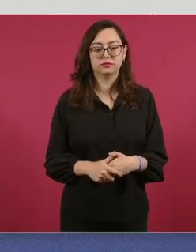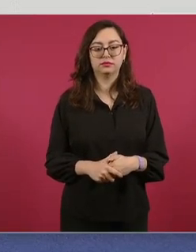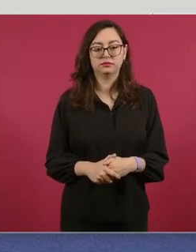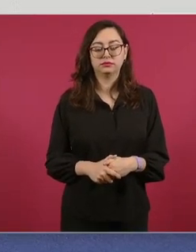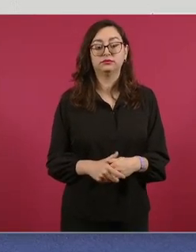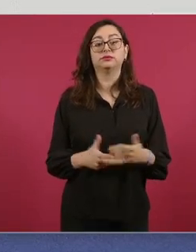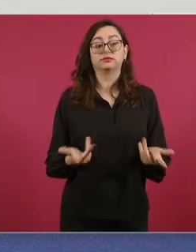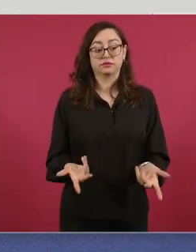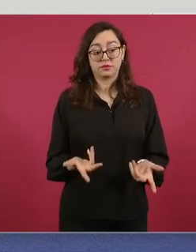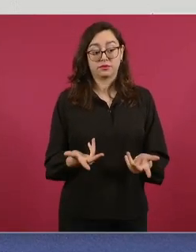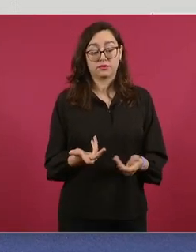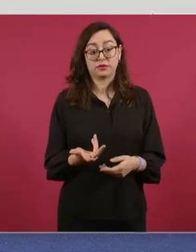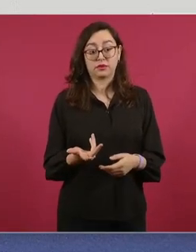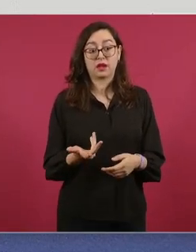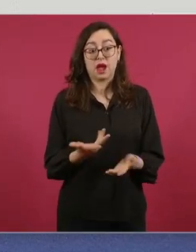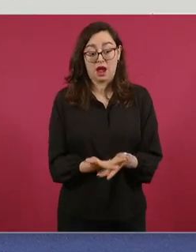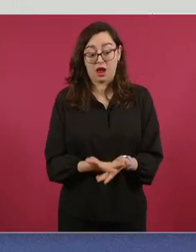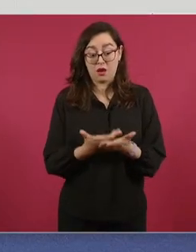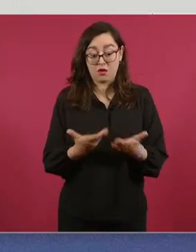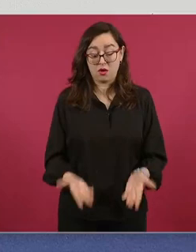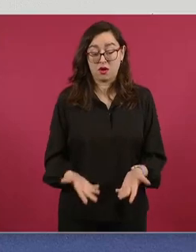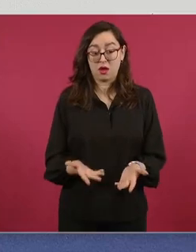en la Constitución